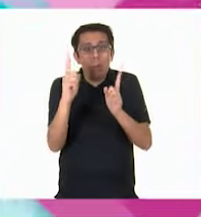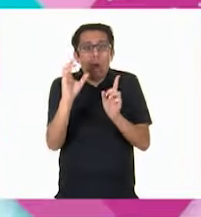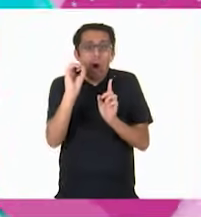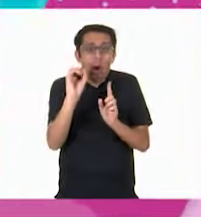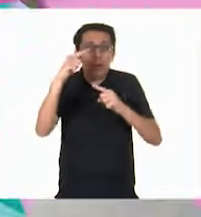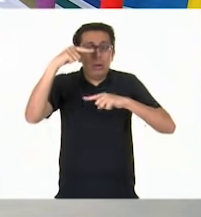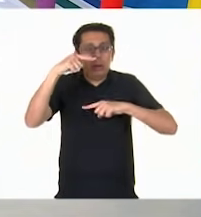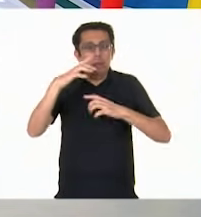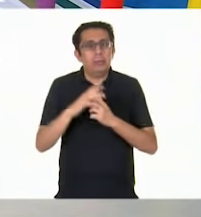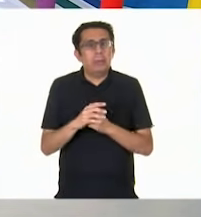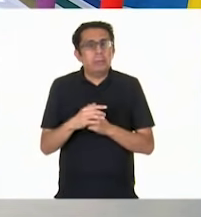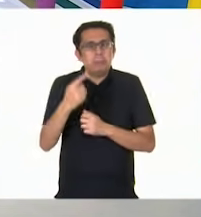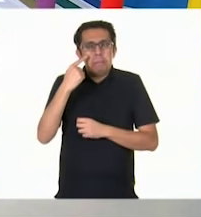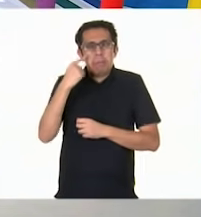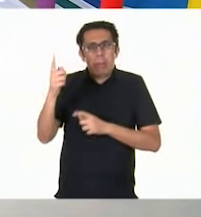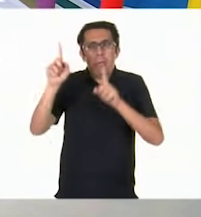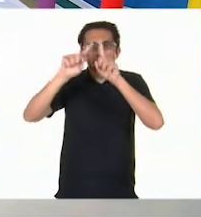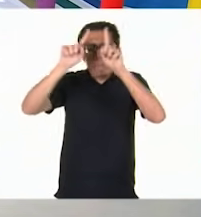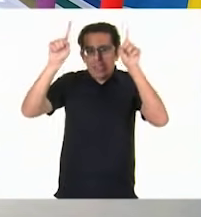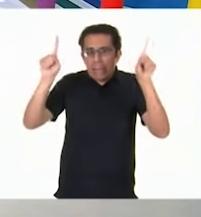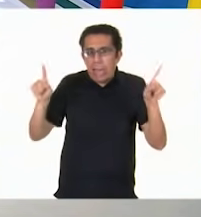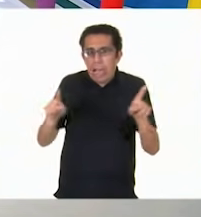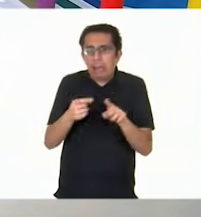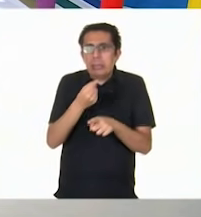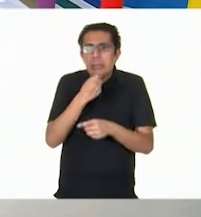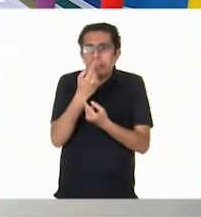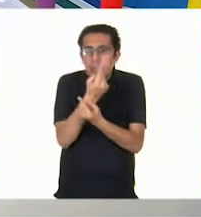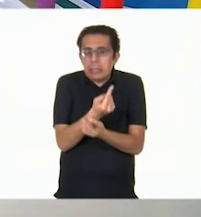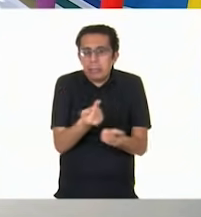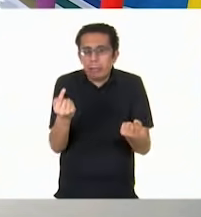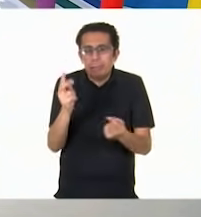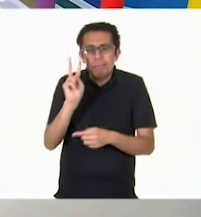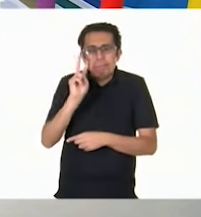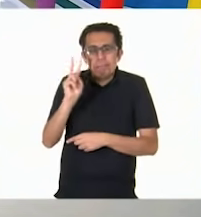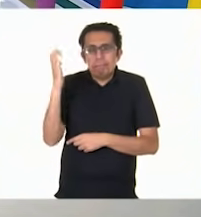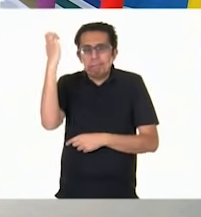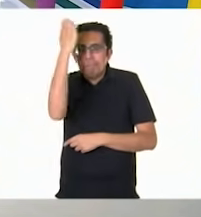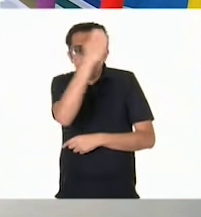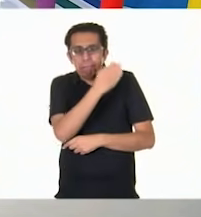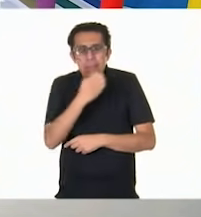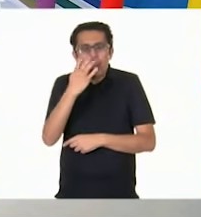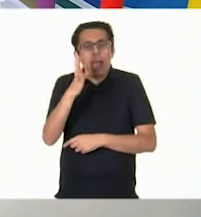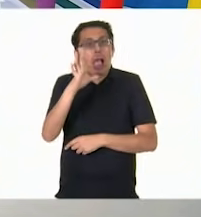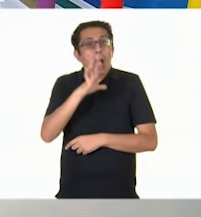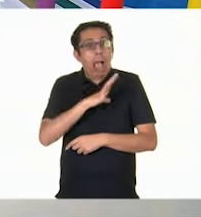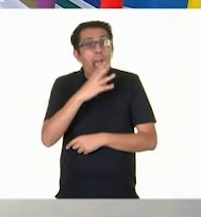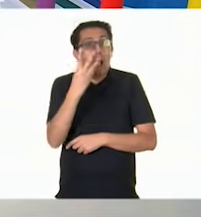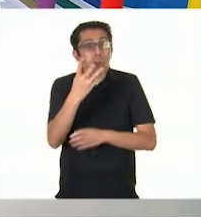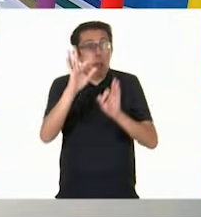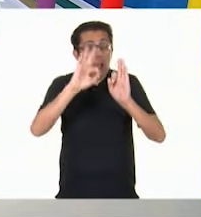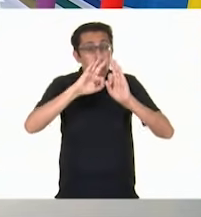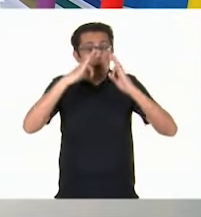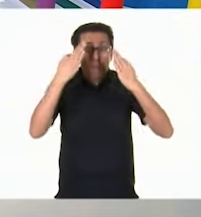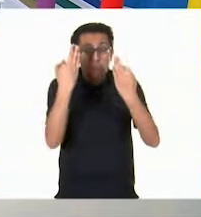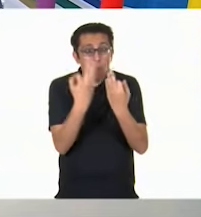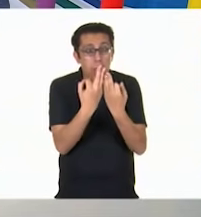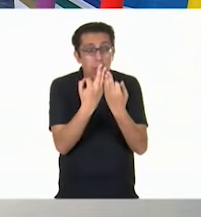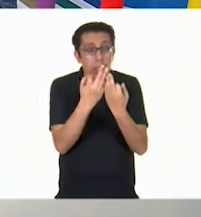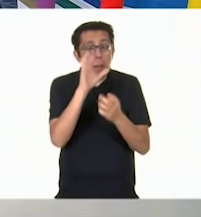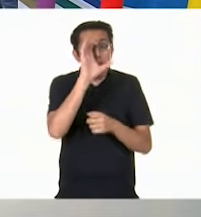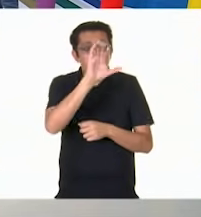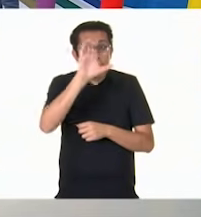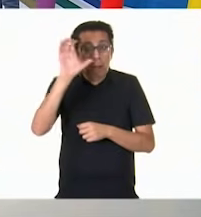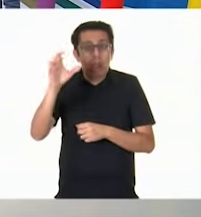Fíjense en el pizarrón, niños y niñas. Ya se dieron cuenta. Tenemos cuatro figuras con